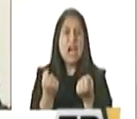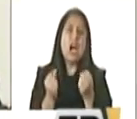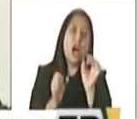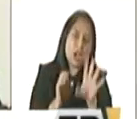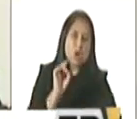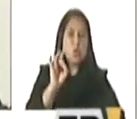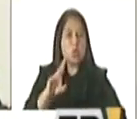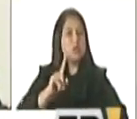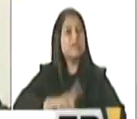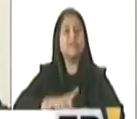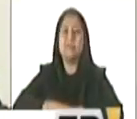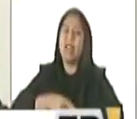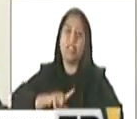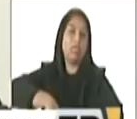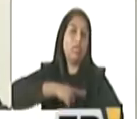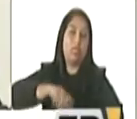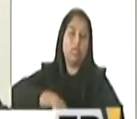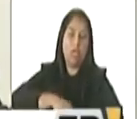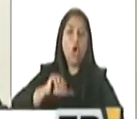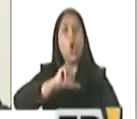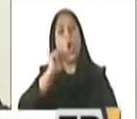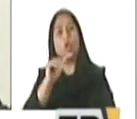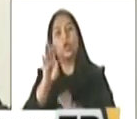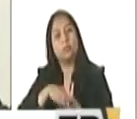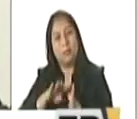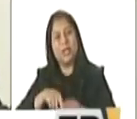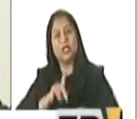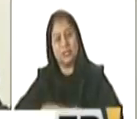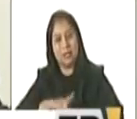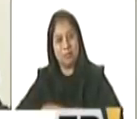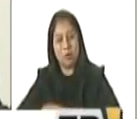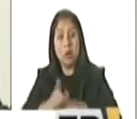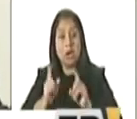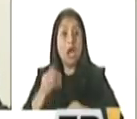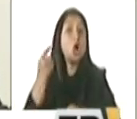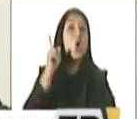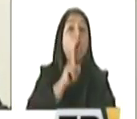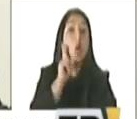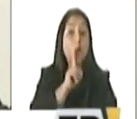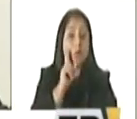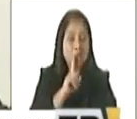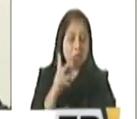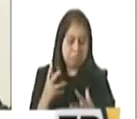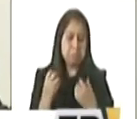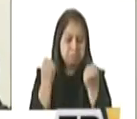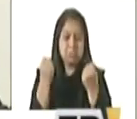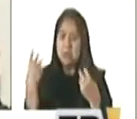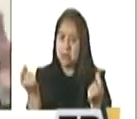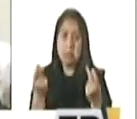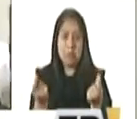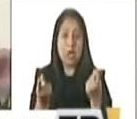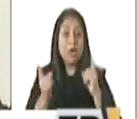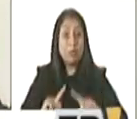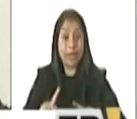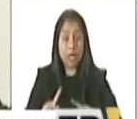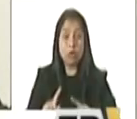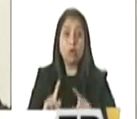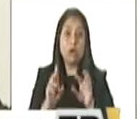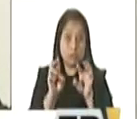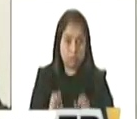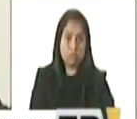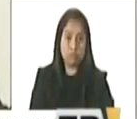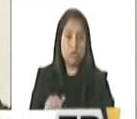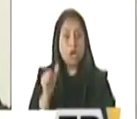que otros, sobre todo se tardan menos la gente joven, pero la gente como yo, la gente que